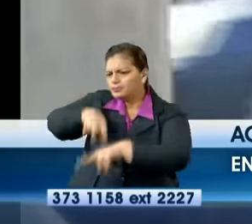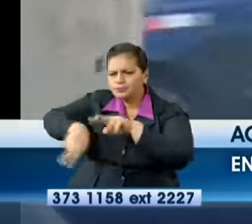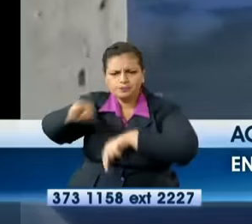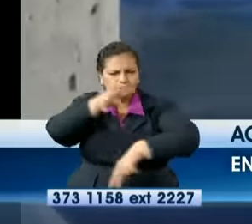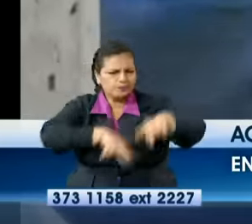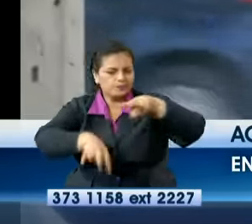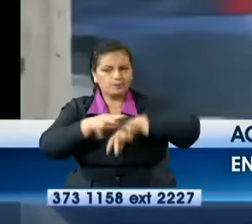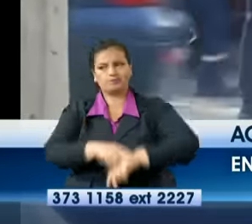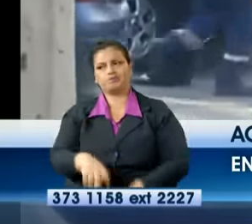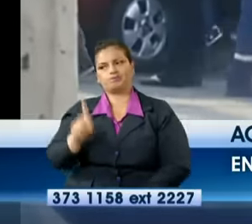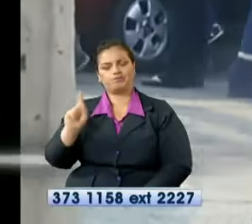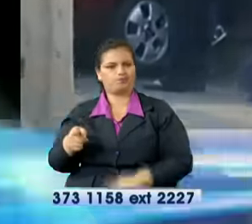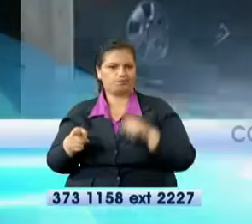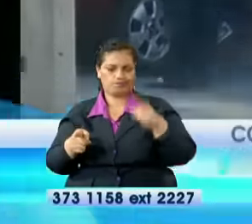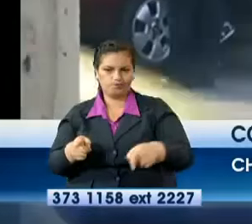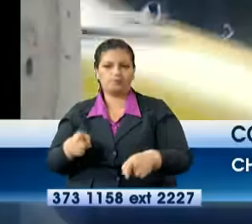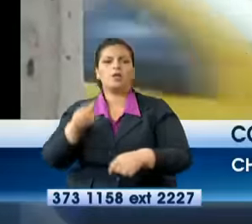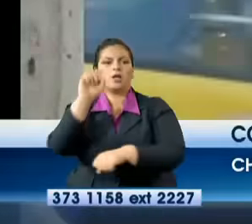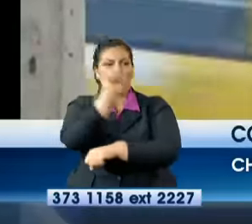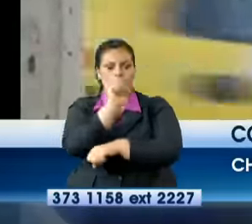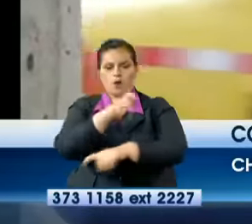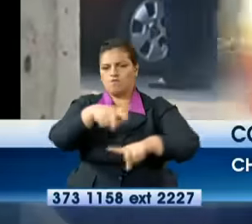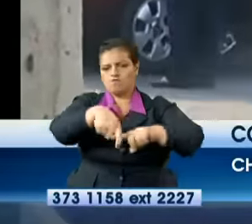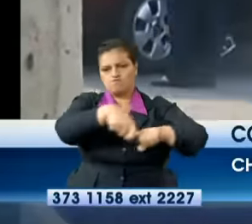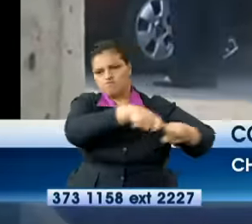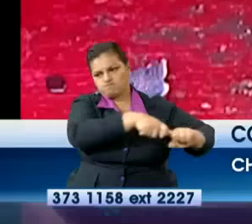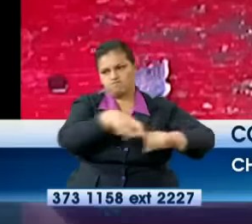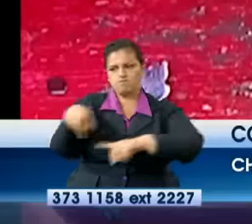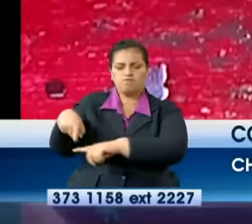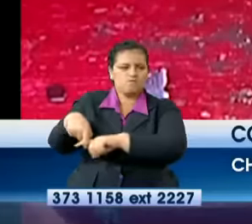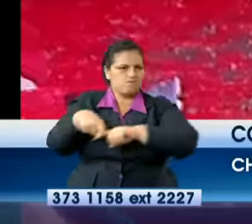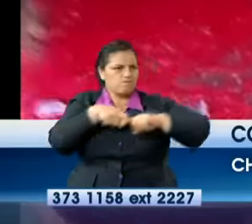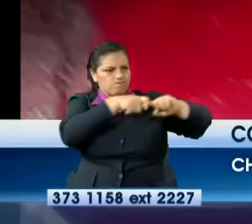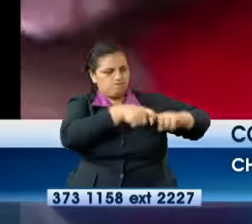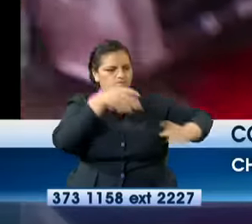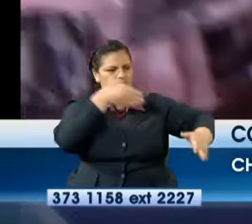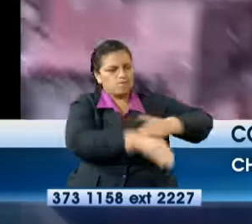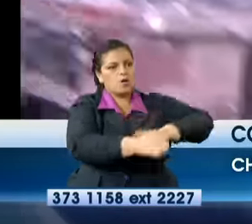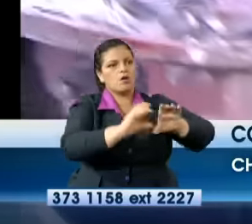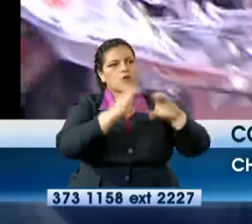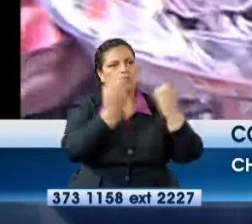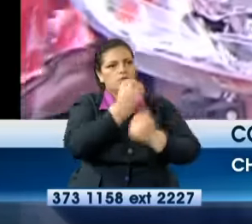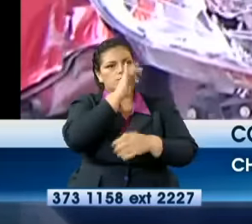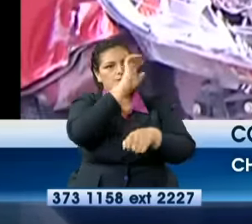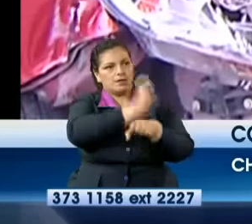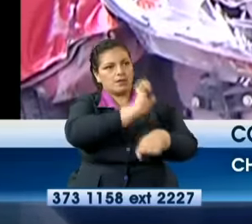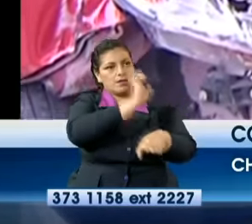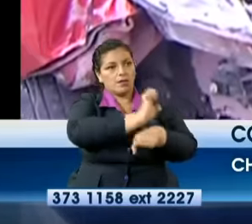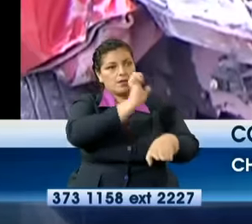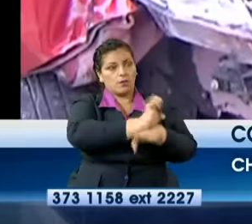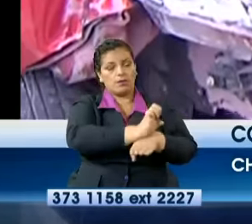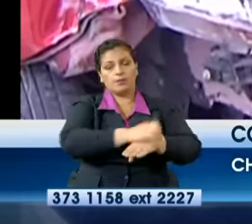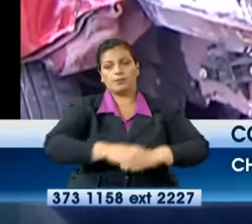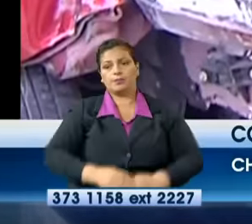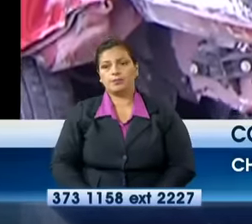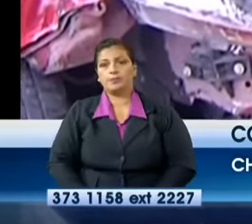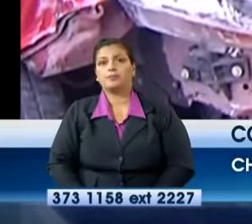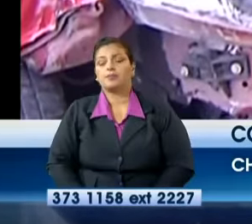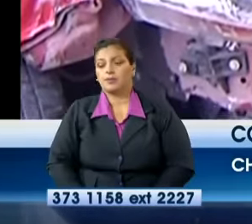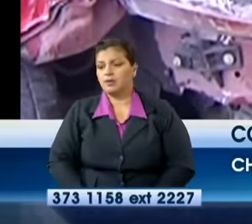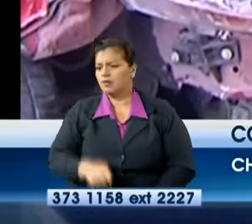los conductores ordenó el retiro de los automóviles al centro de retención vehicular de la Comisión de Tránsito del Ecuador, puesto que